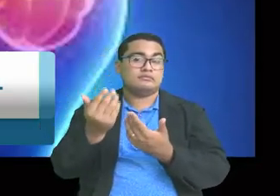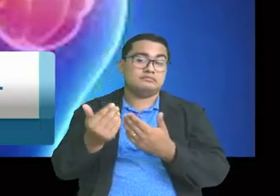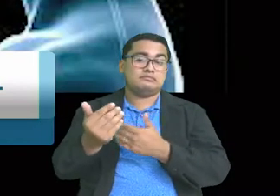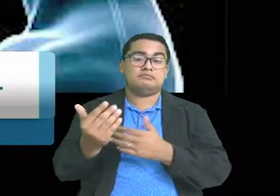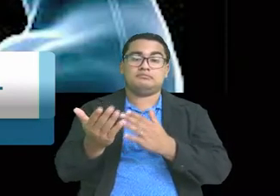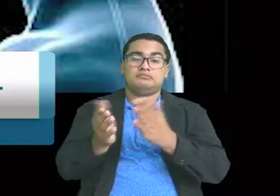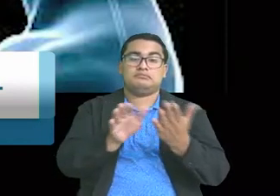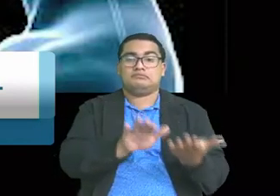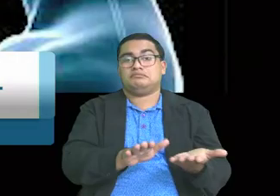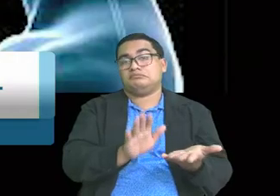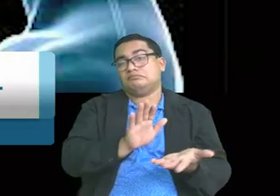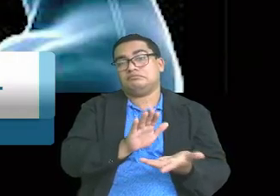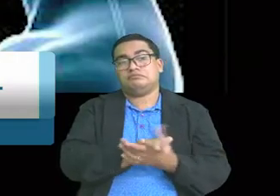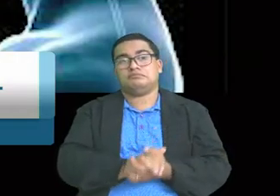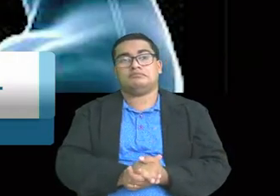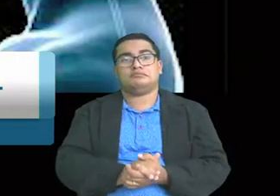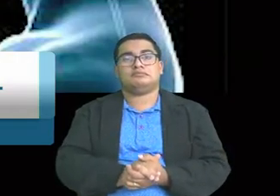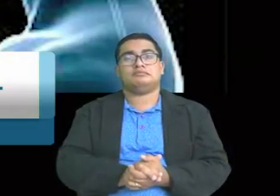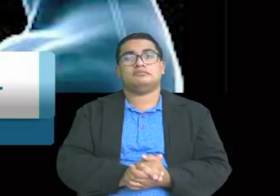porque